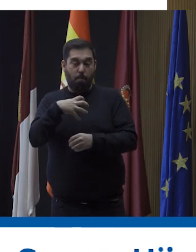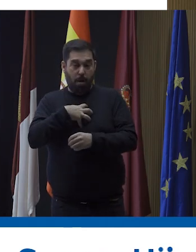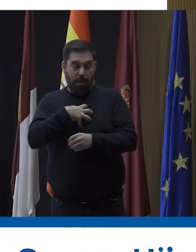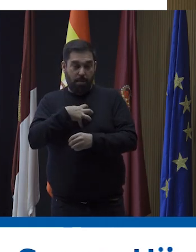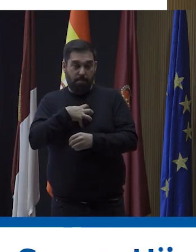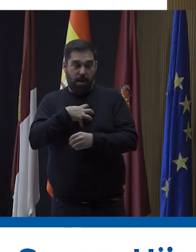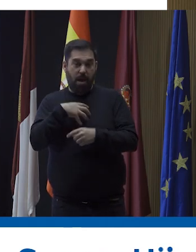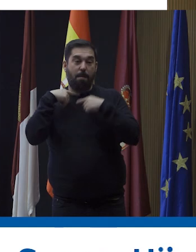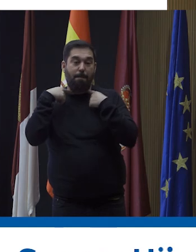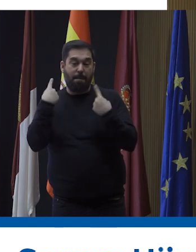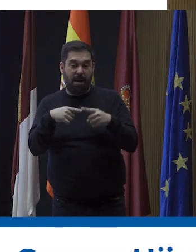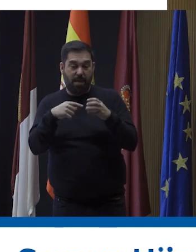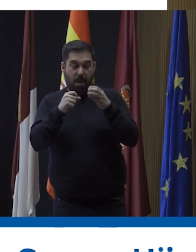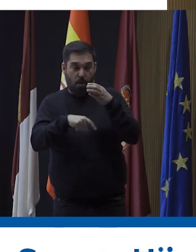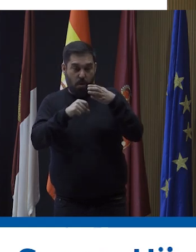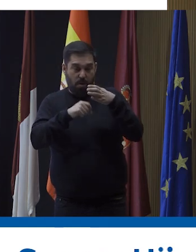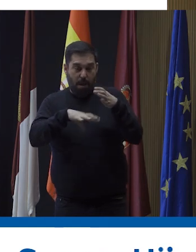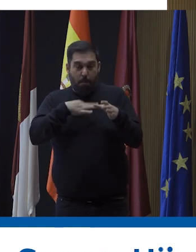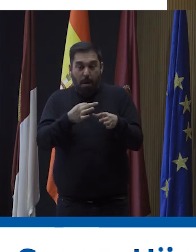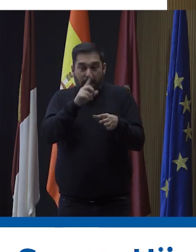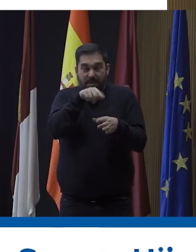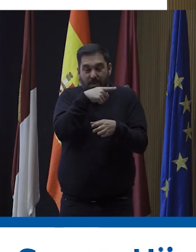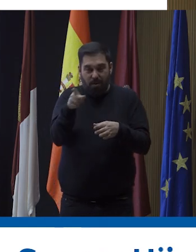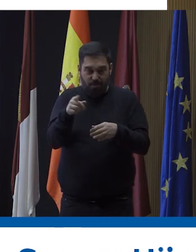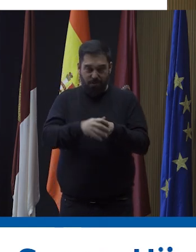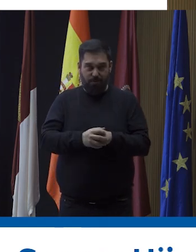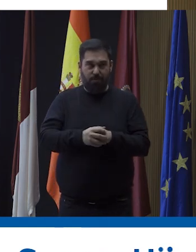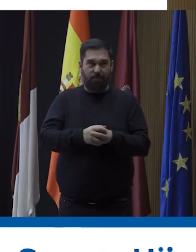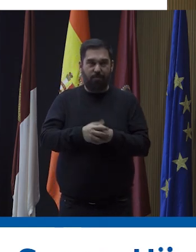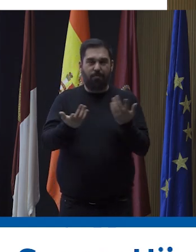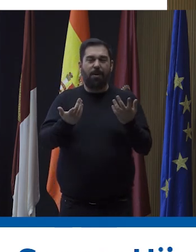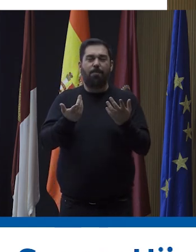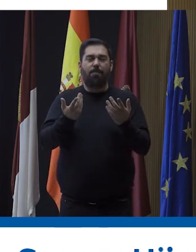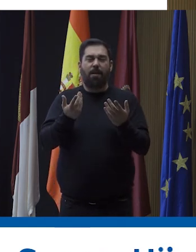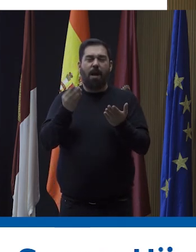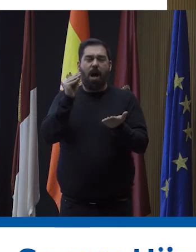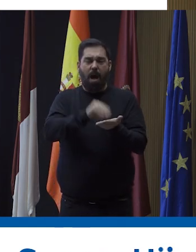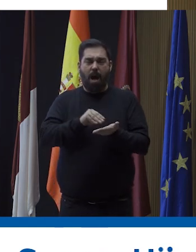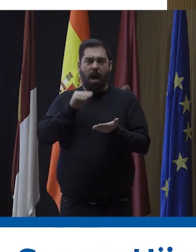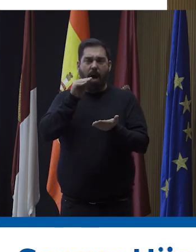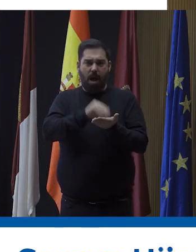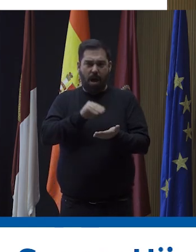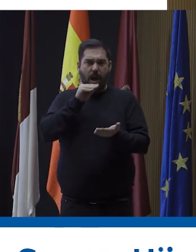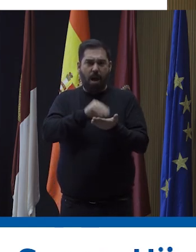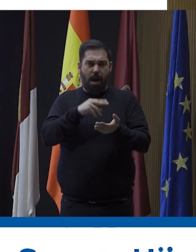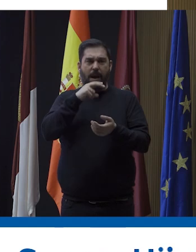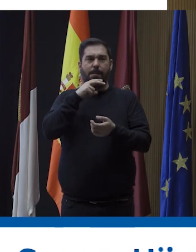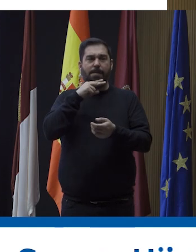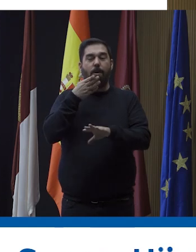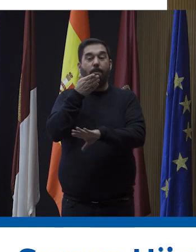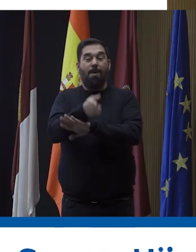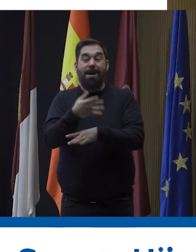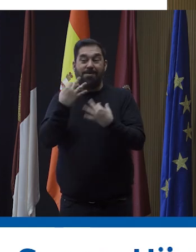pérdida. Y lo que sí que tenemos es un aumento de la frecuencia, es decir, vamos muchas más veces al baño de lo normal. ¿Y qué es lo